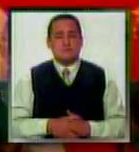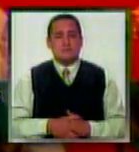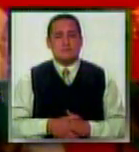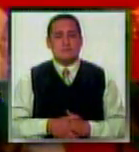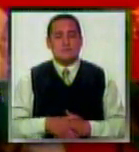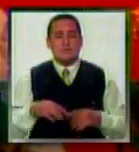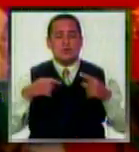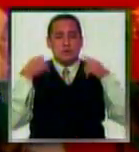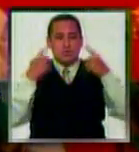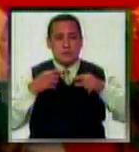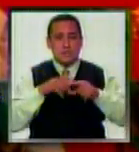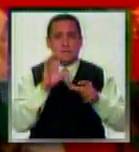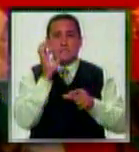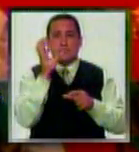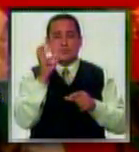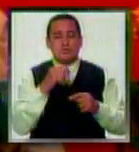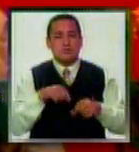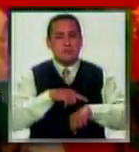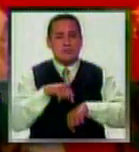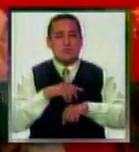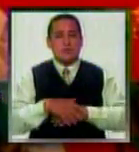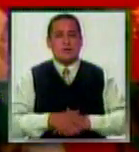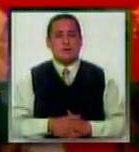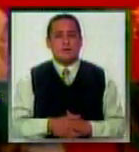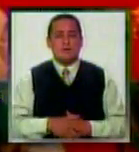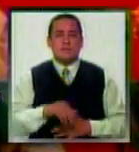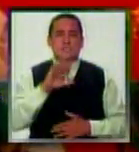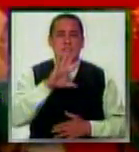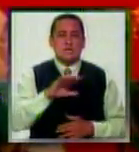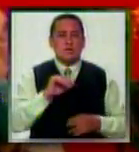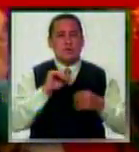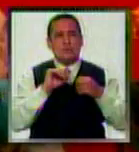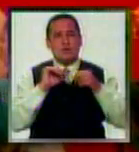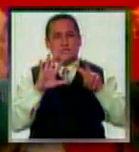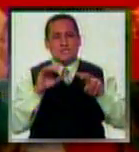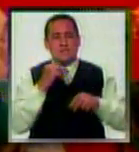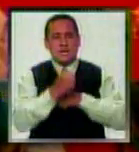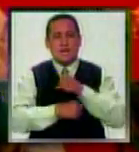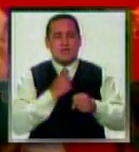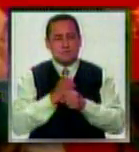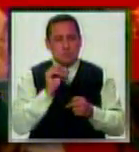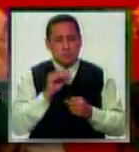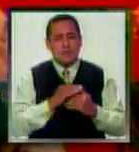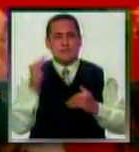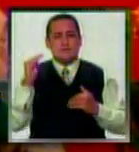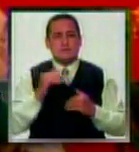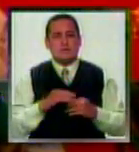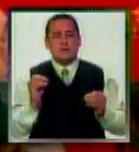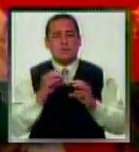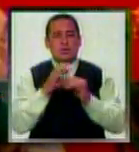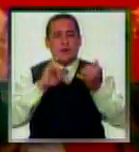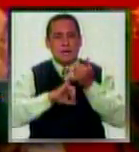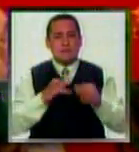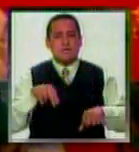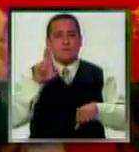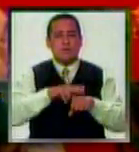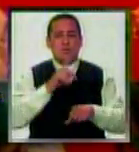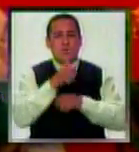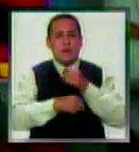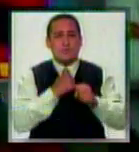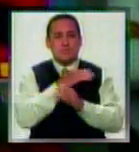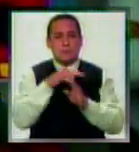Con las hidroeléctricas dura 5 a 7 años, de repente más, con el gas natural en año y medio.